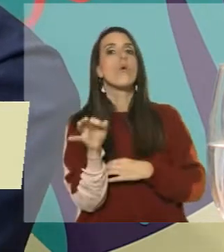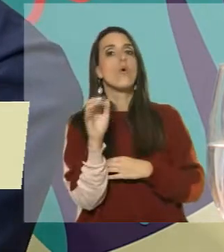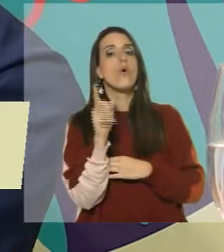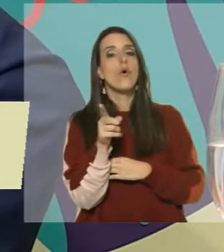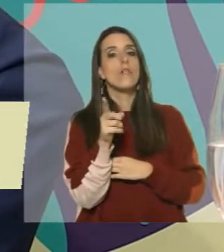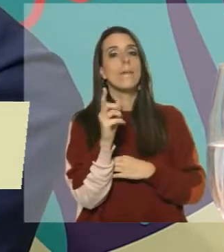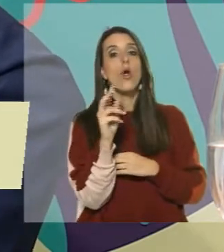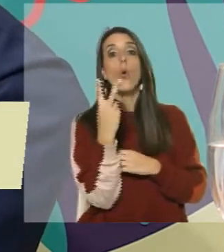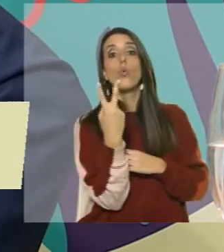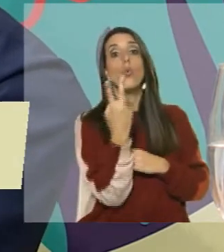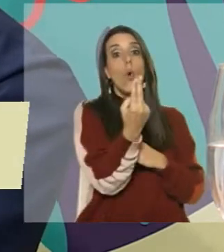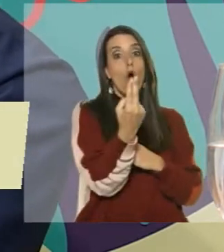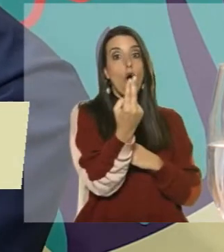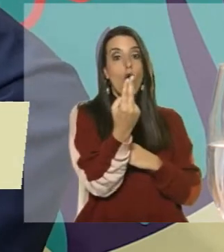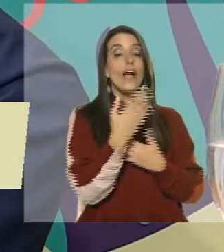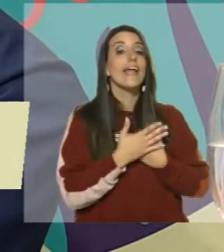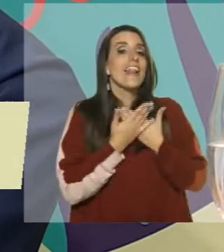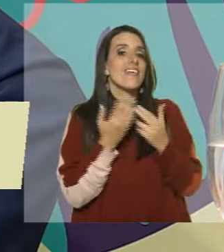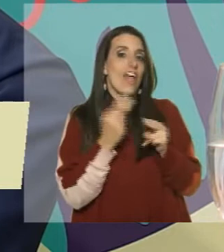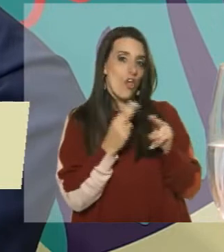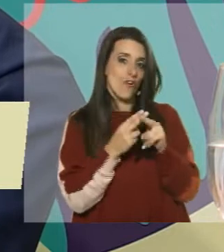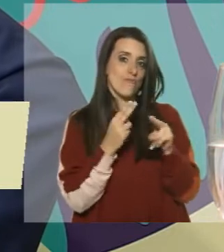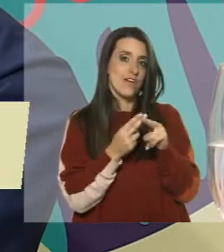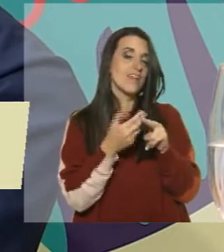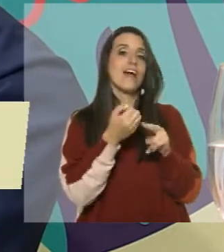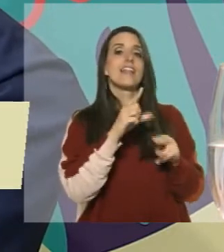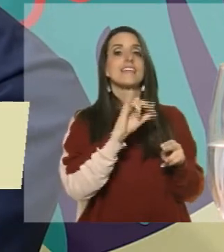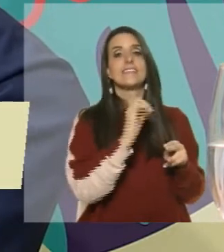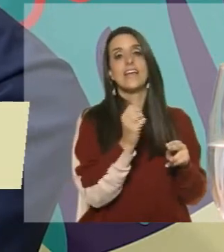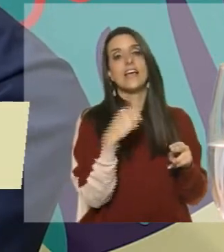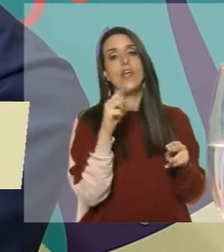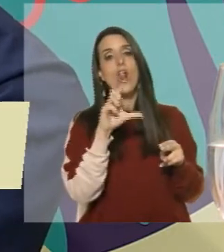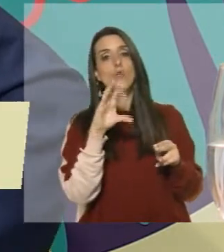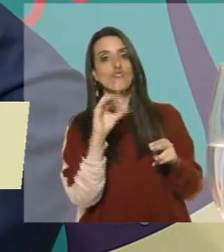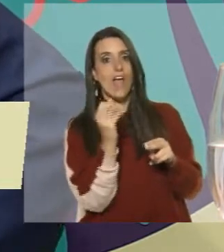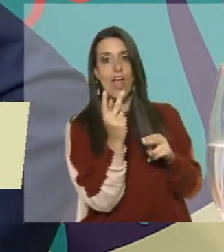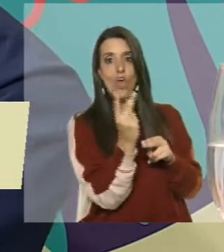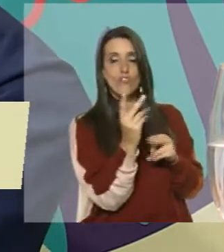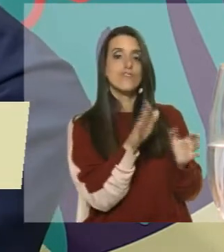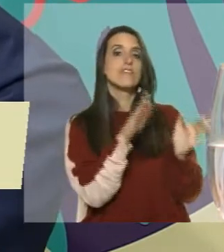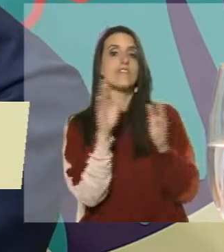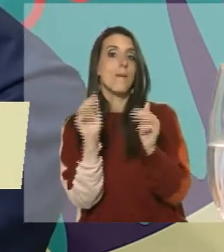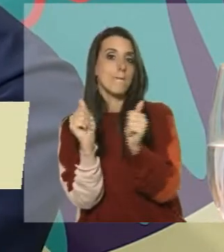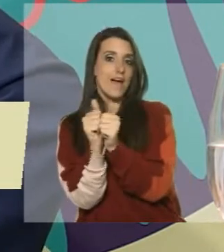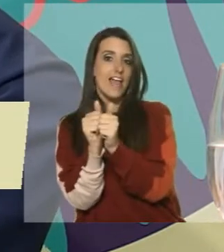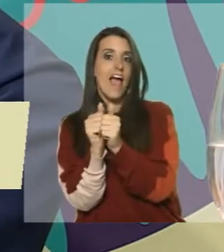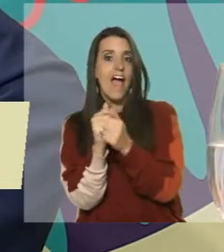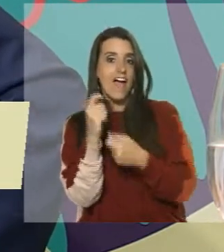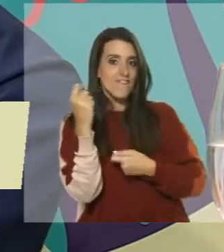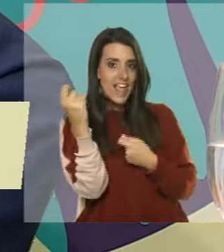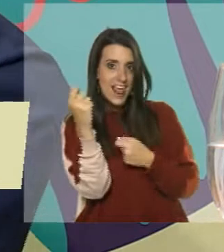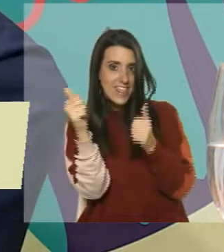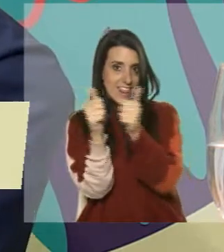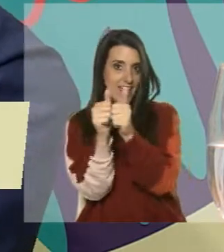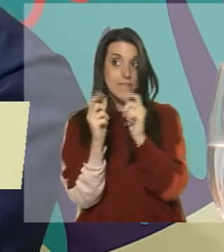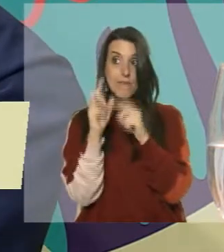Las Queridas, conformado por Alicia Álvarez y Lucía Acuña. Y la pareja de bailarines que pudieron